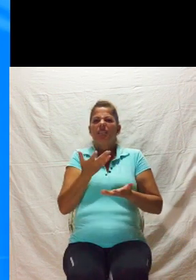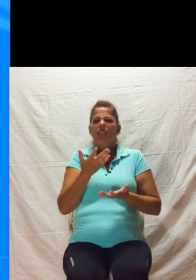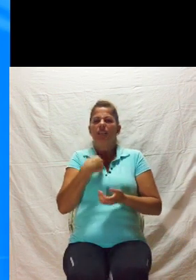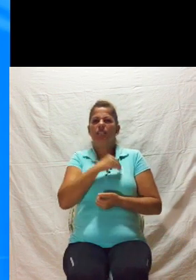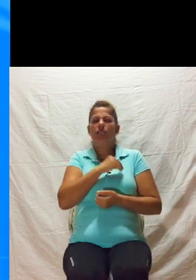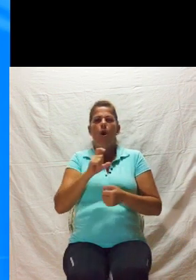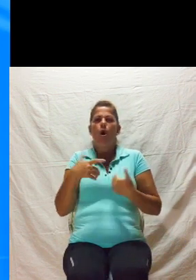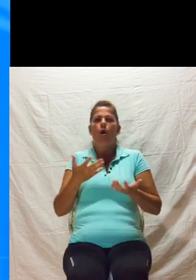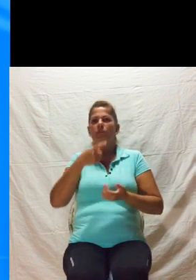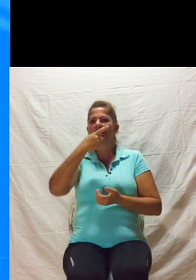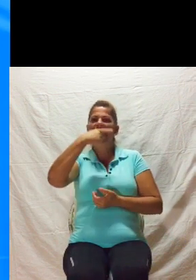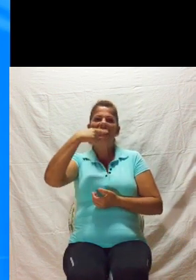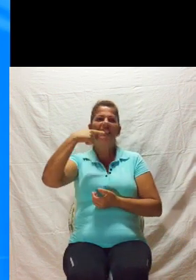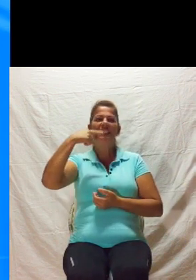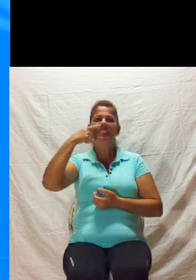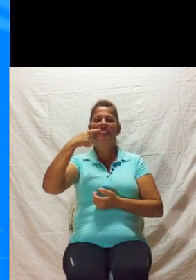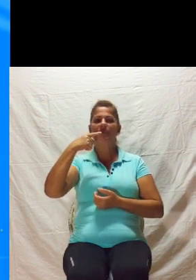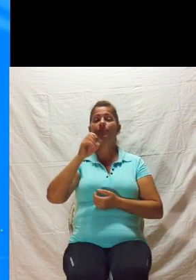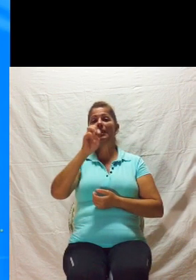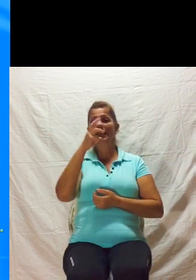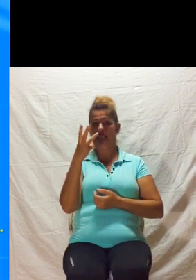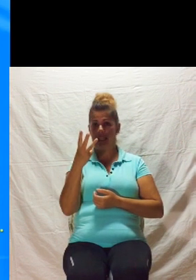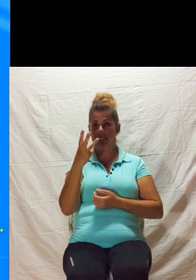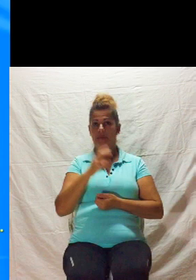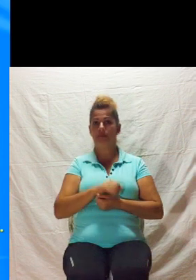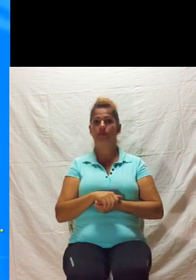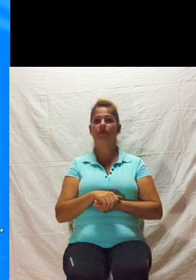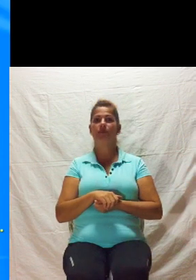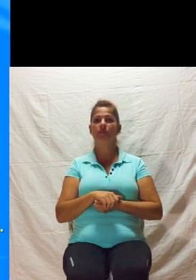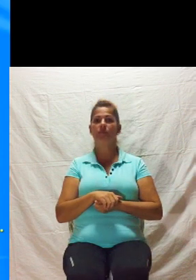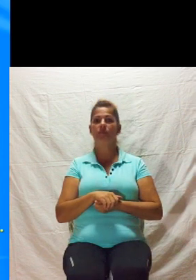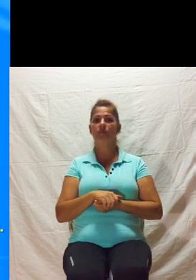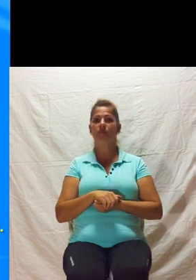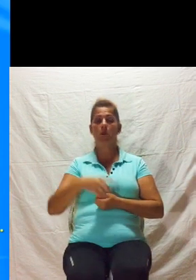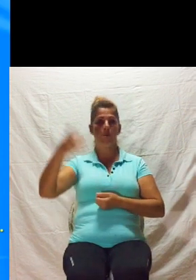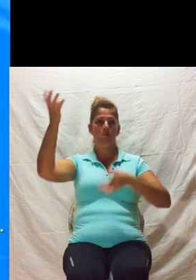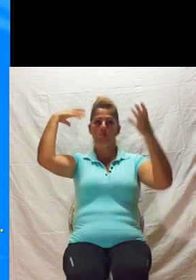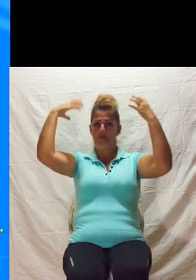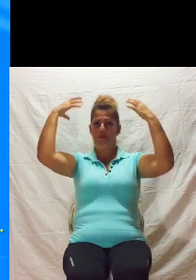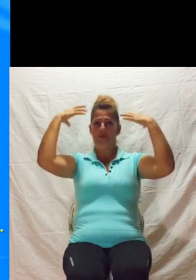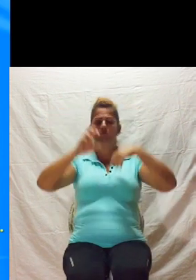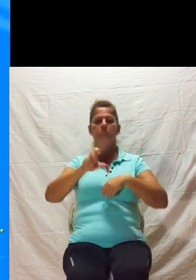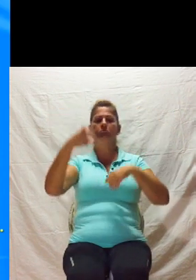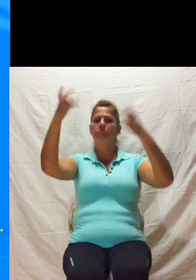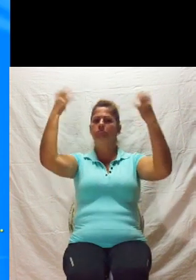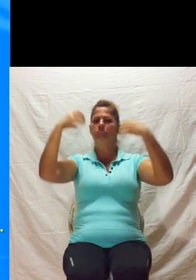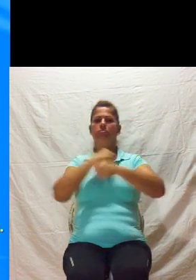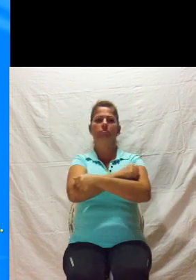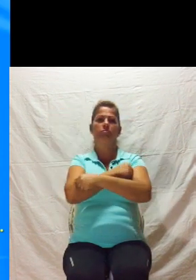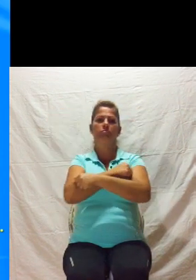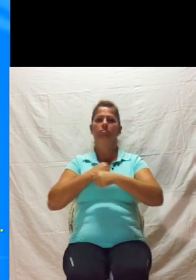la sensación de cepillarme los dientes. 3.